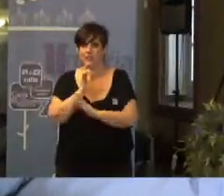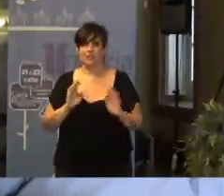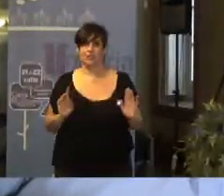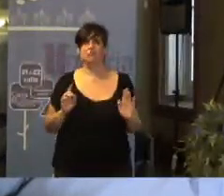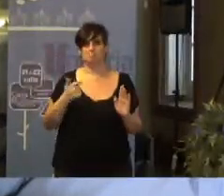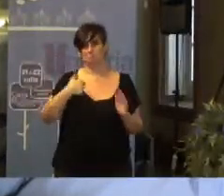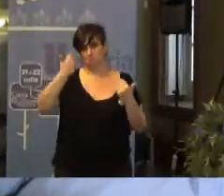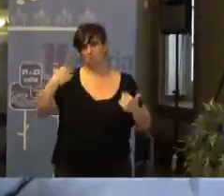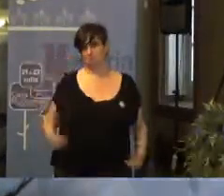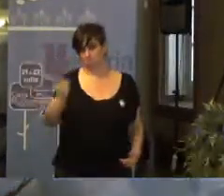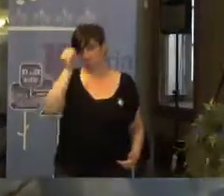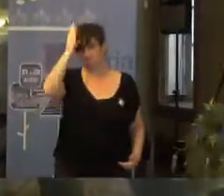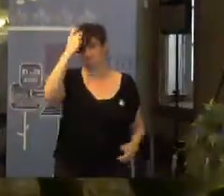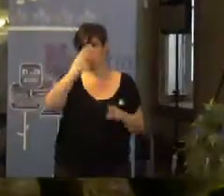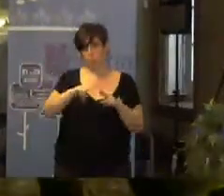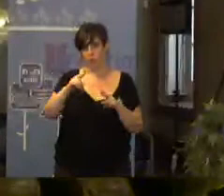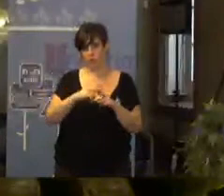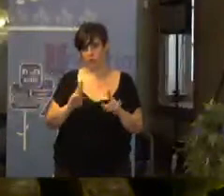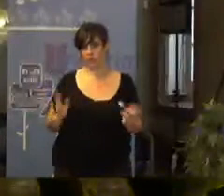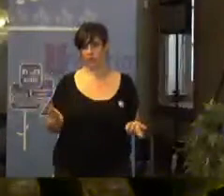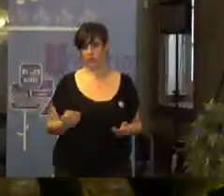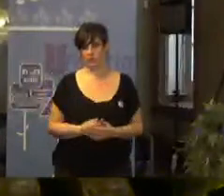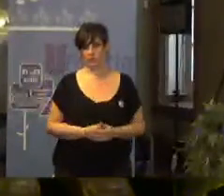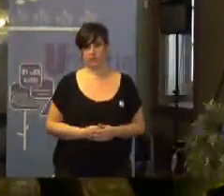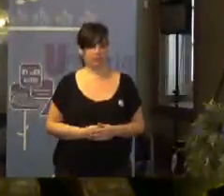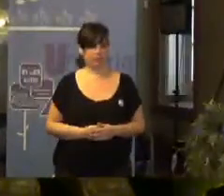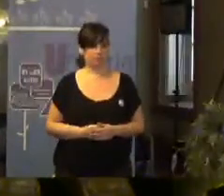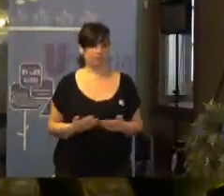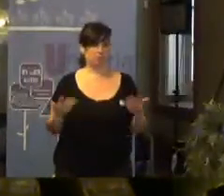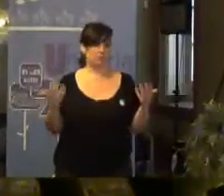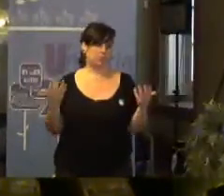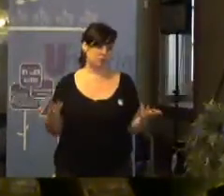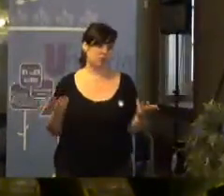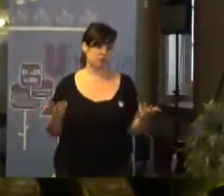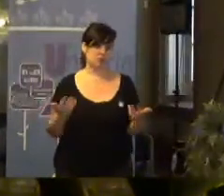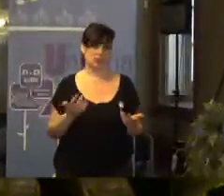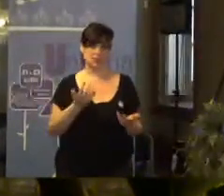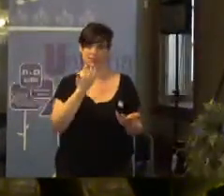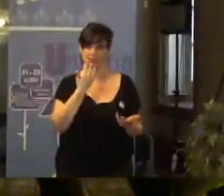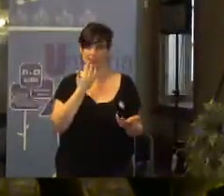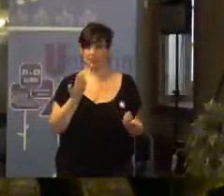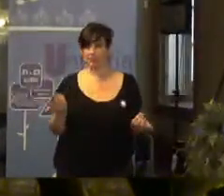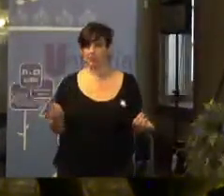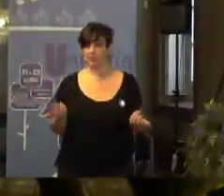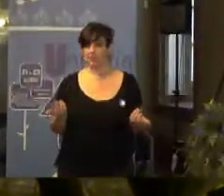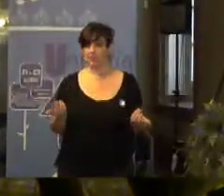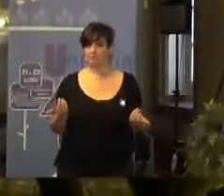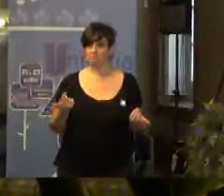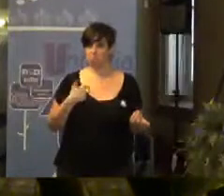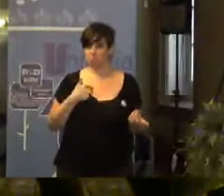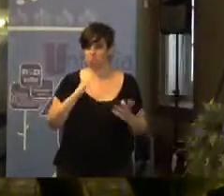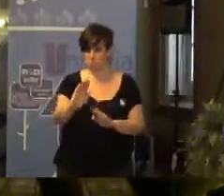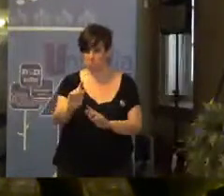de política. Entón, pois fastidiame, o sea, cada vez que me poñen entre ter que